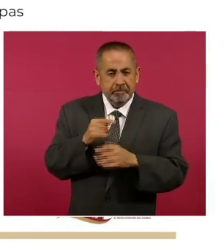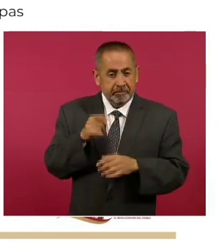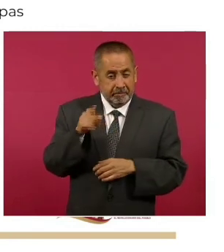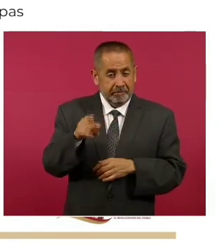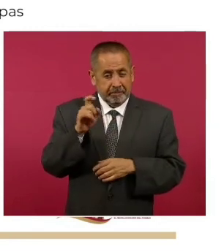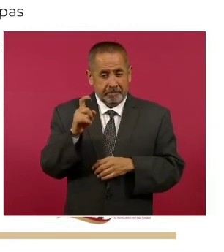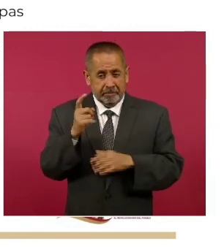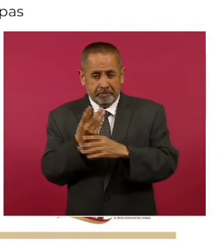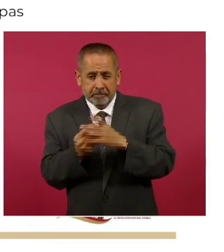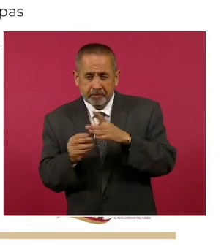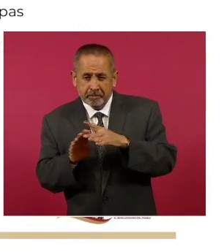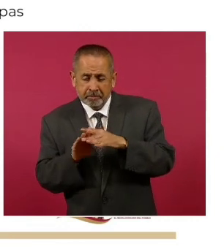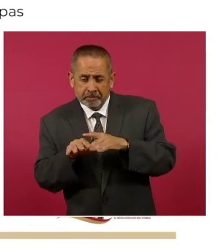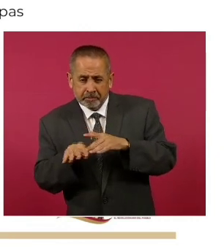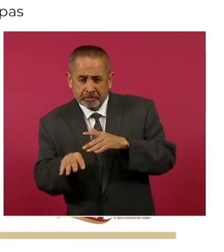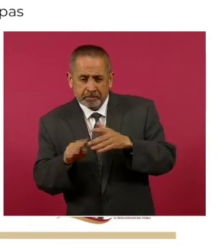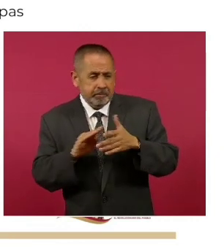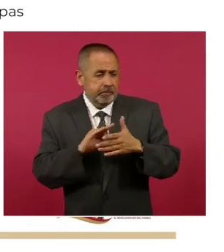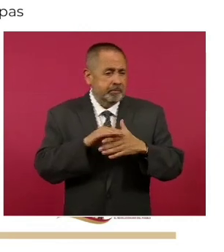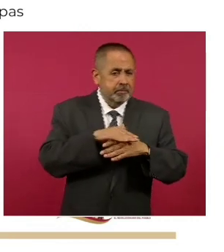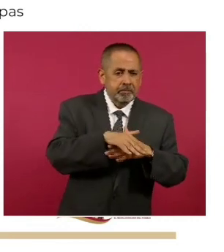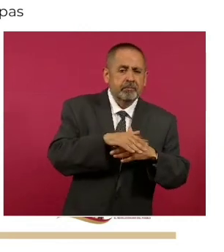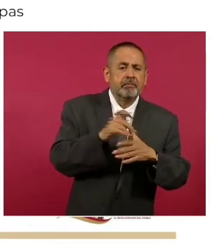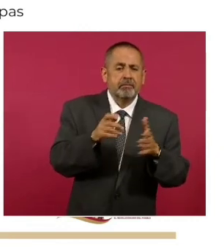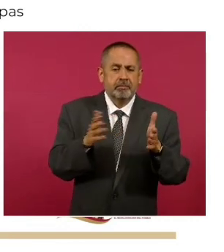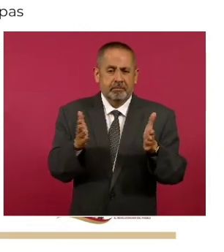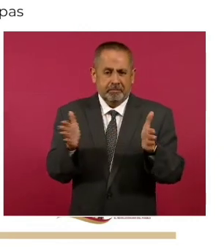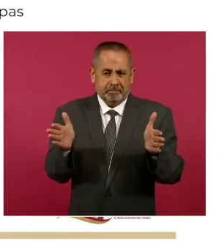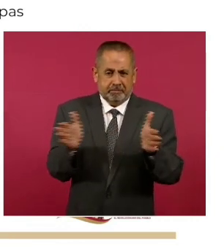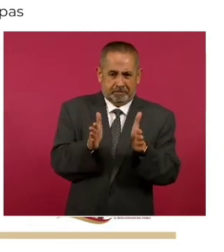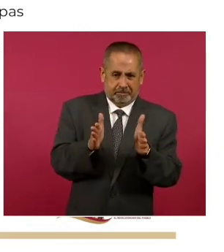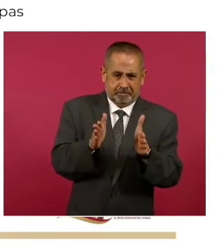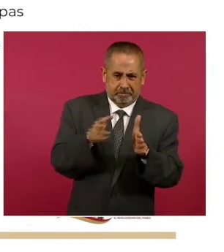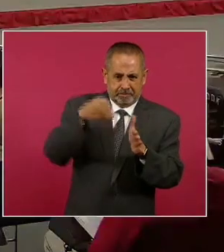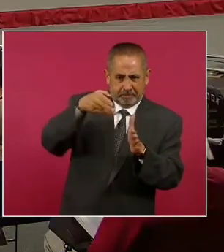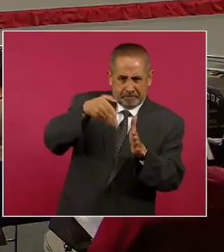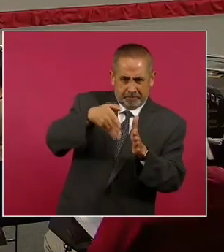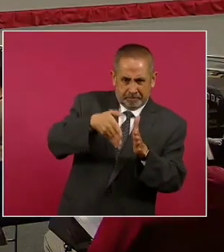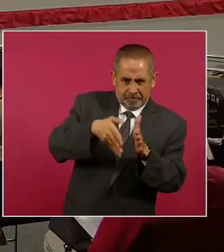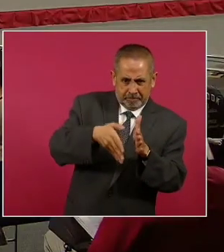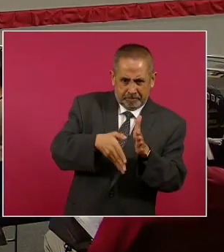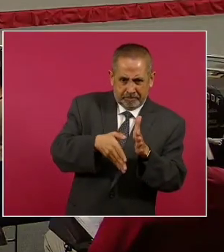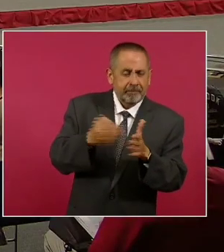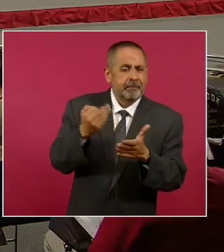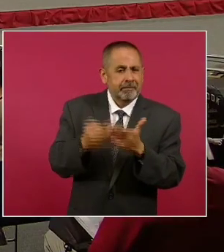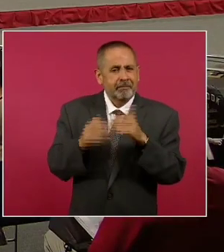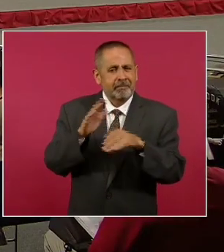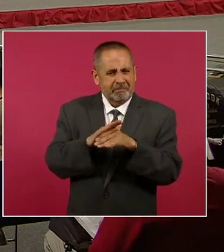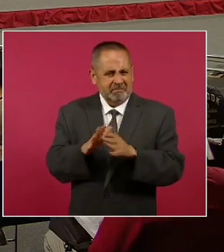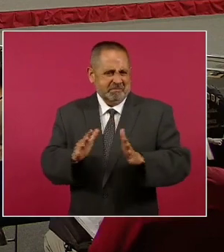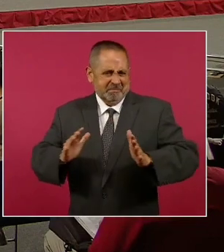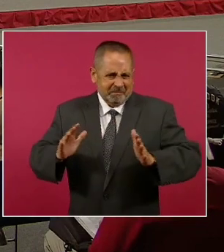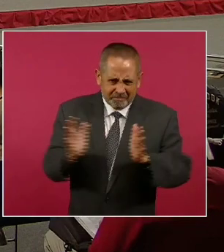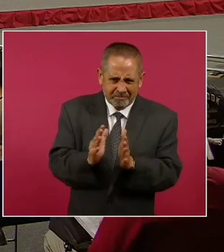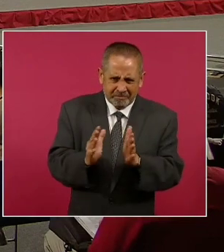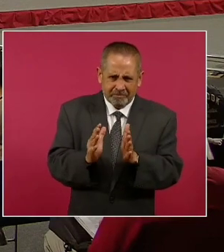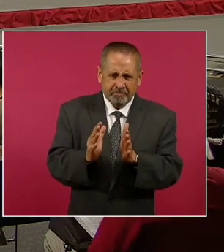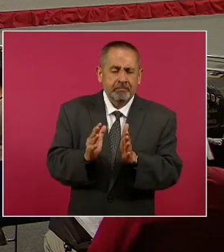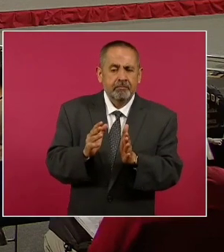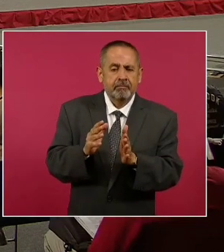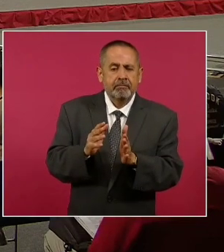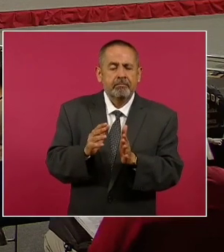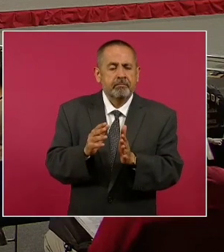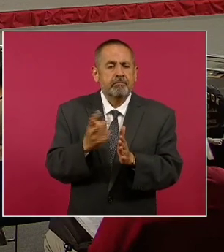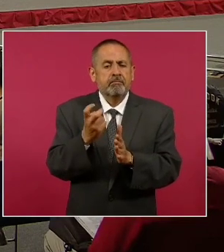fugas están precisamente entre estas capas que no quedaron bien compactadas durante el proceso